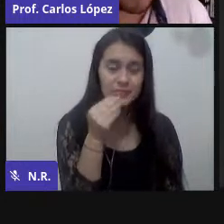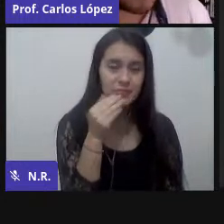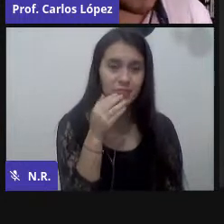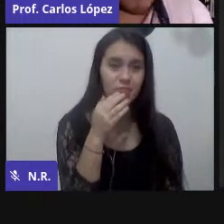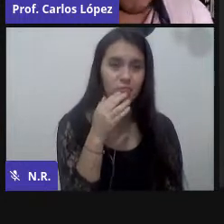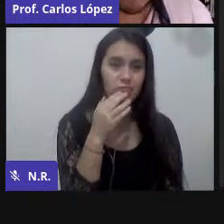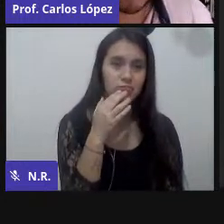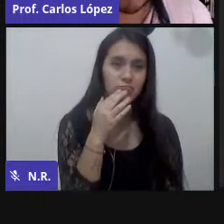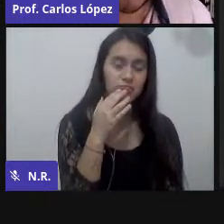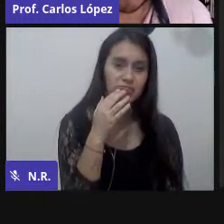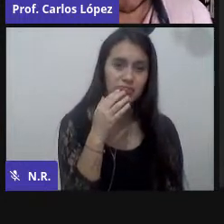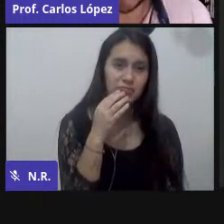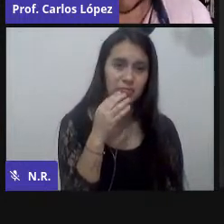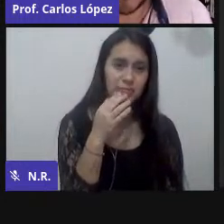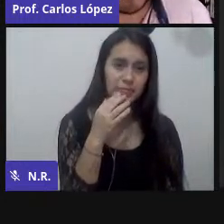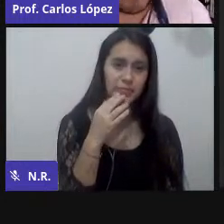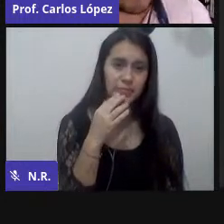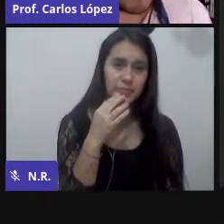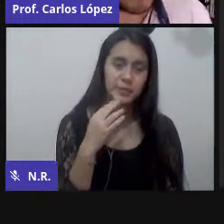de YouTube.